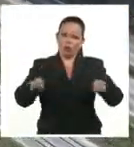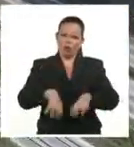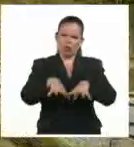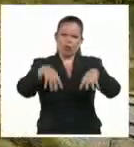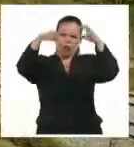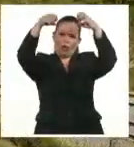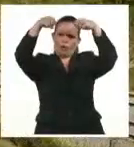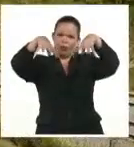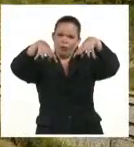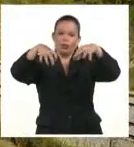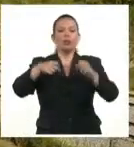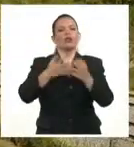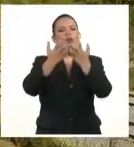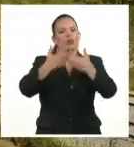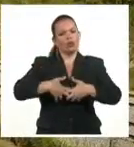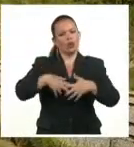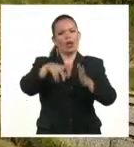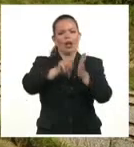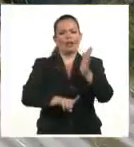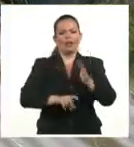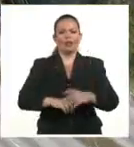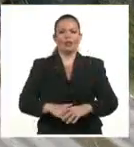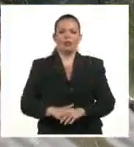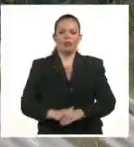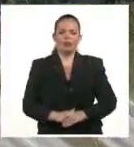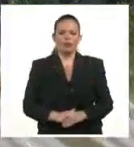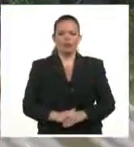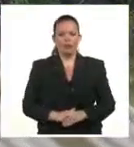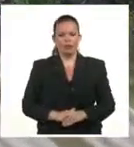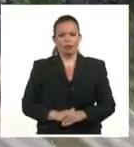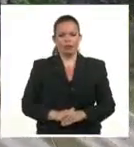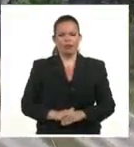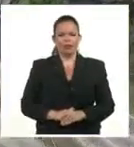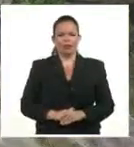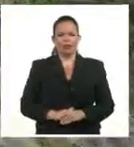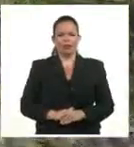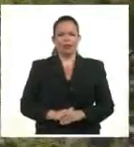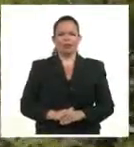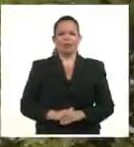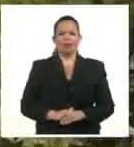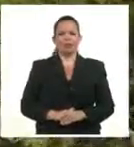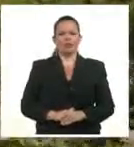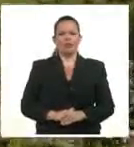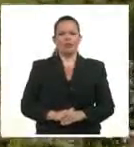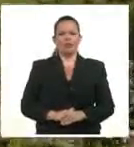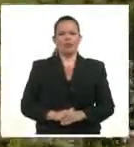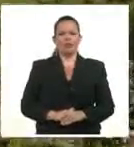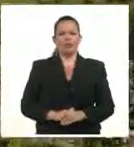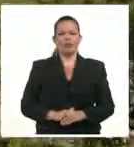sistema eléctrico nacional. Bernardo Espinosa, Sistema Informativo de la Televisión Cubana.